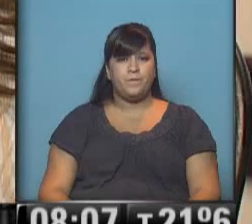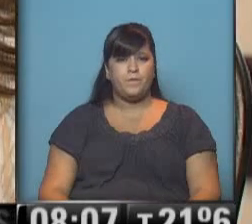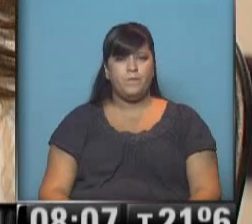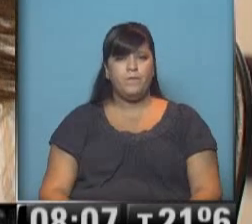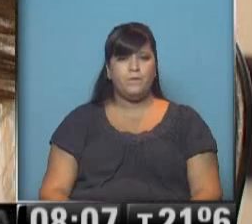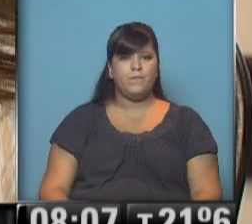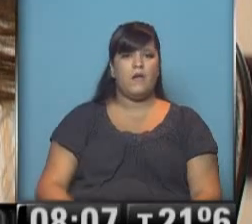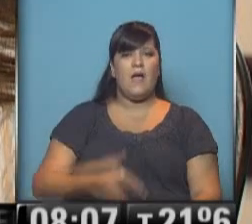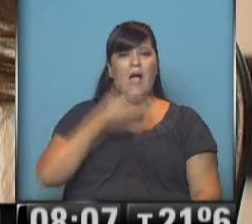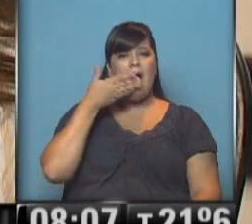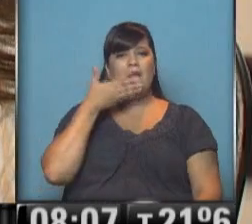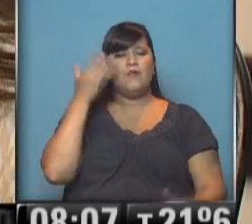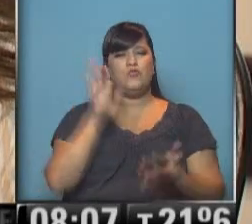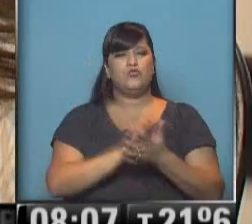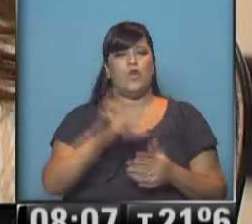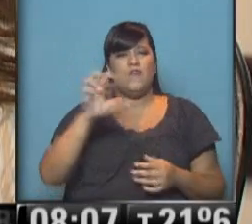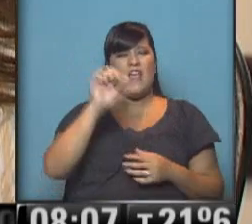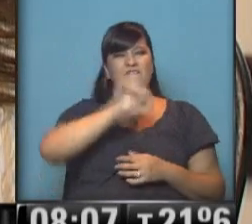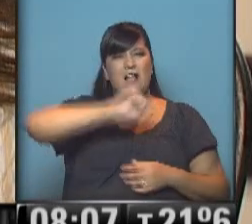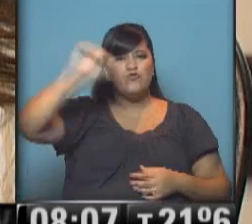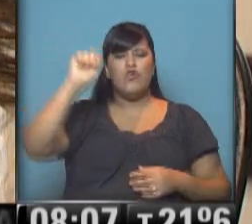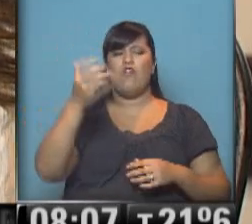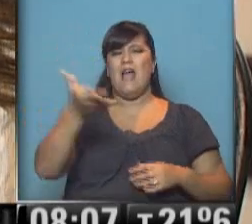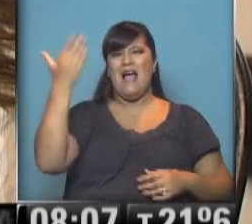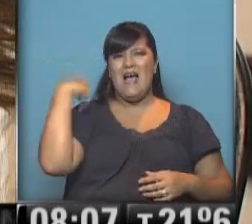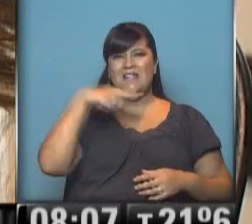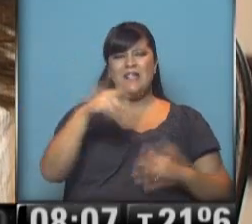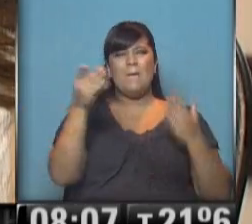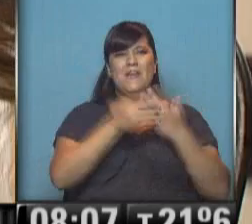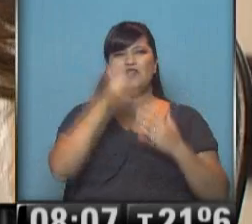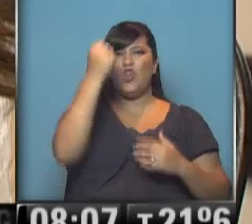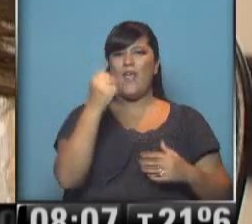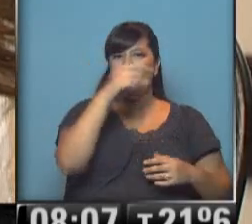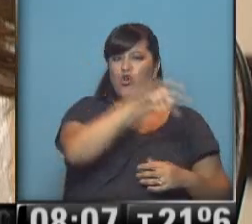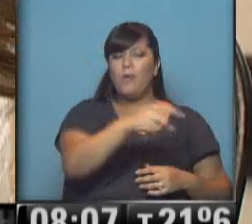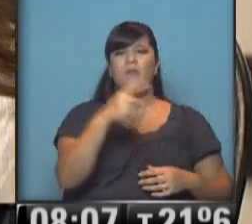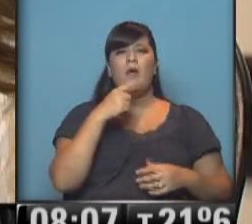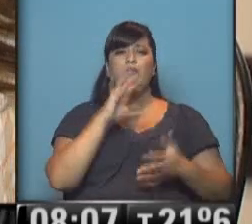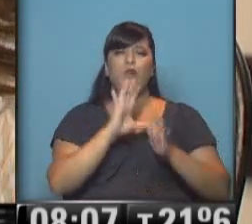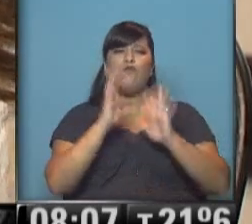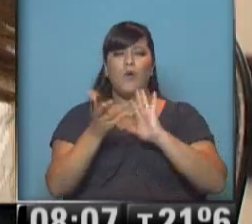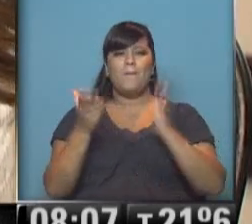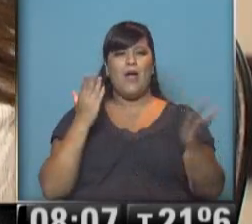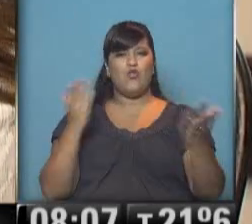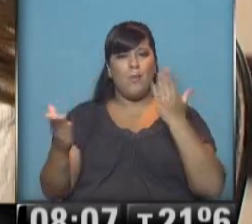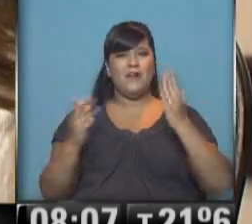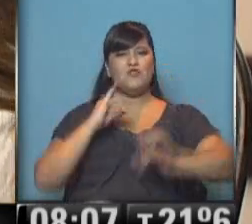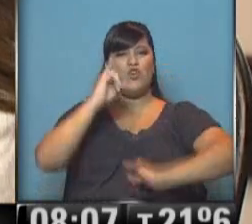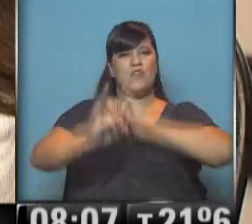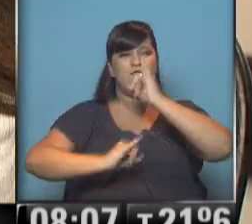hablemos de inflación los datos que se conocieron ayer el ministro de economía- axel kiciloff hizo una comparación datos